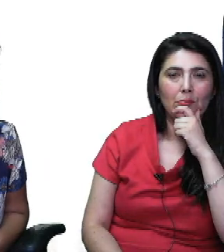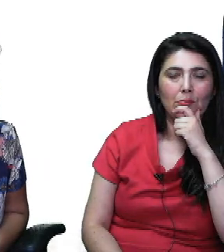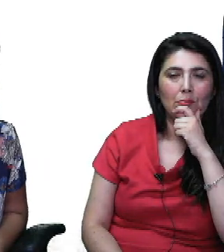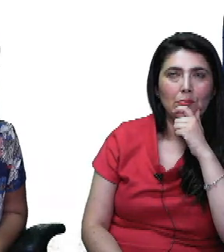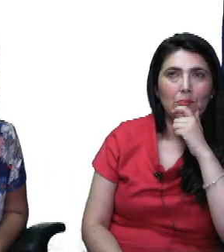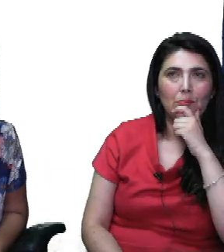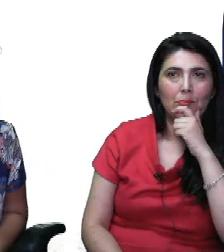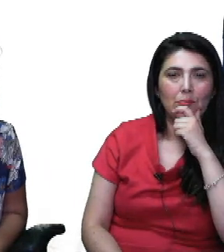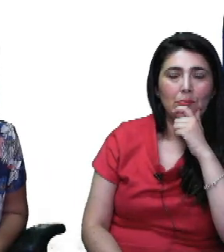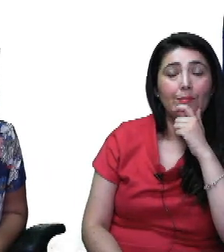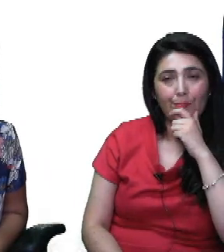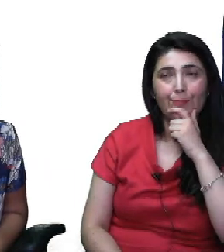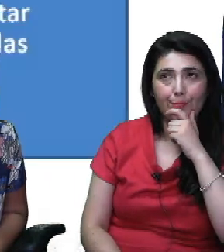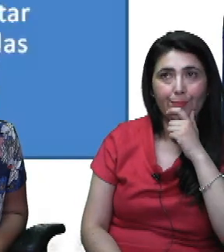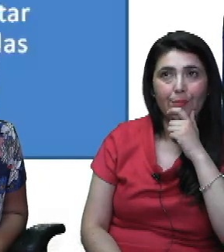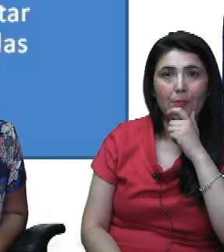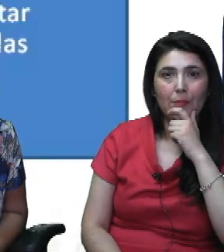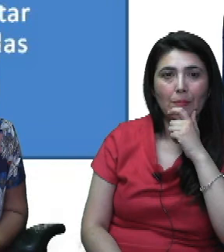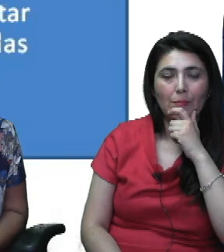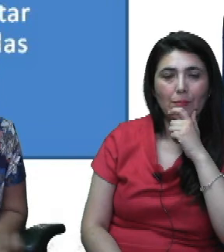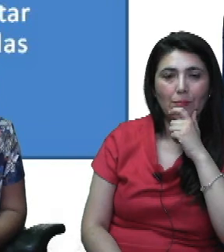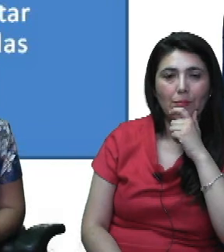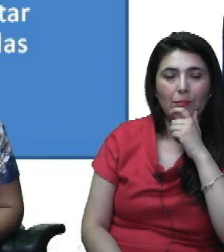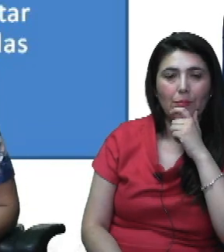reconociendo entonces a los grupos que pudiesen correr mayor riesgo.